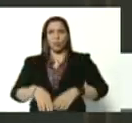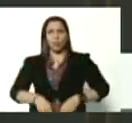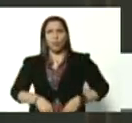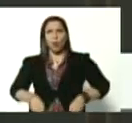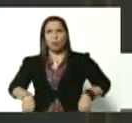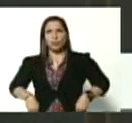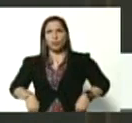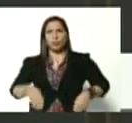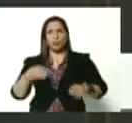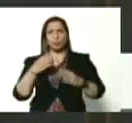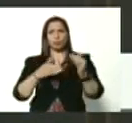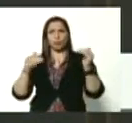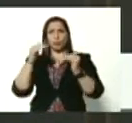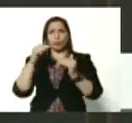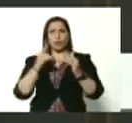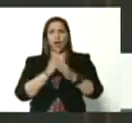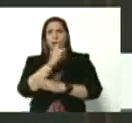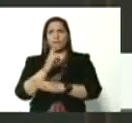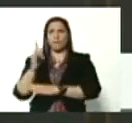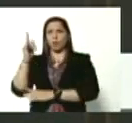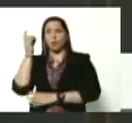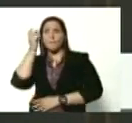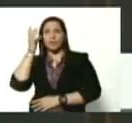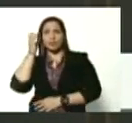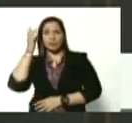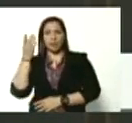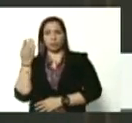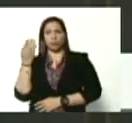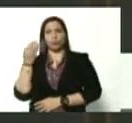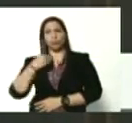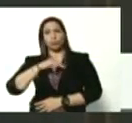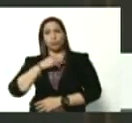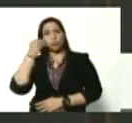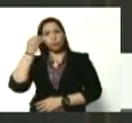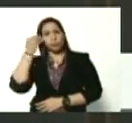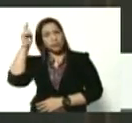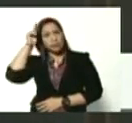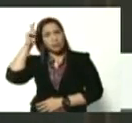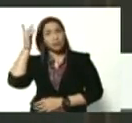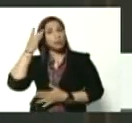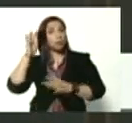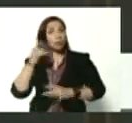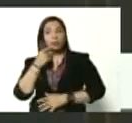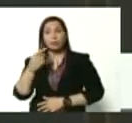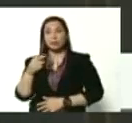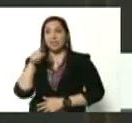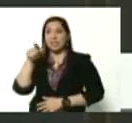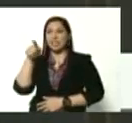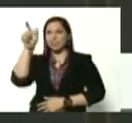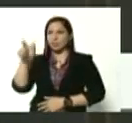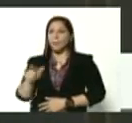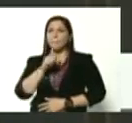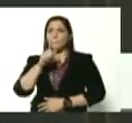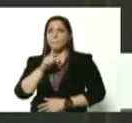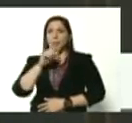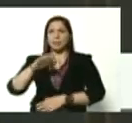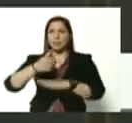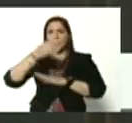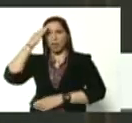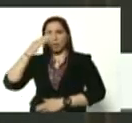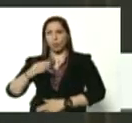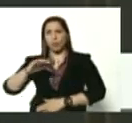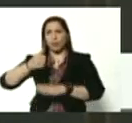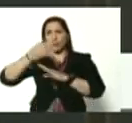creyendo que todavía somos indios de hace 200 años según apuntaban las propias palabras de ese mal llamado general en jefe